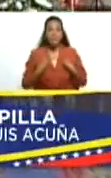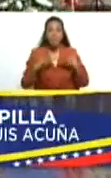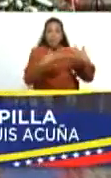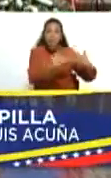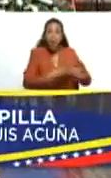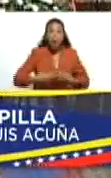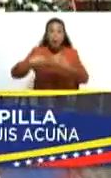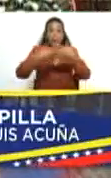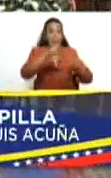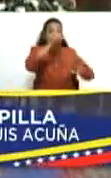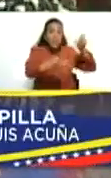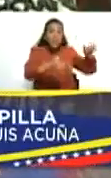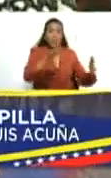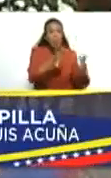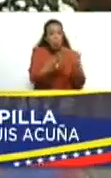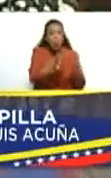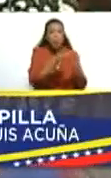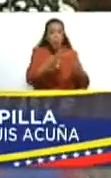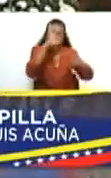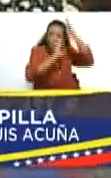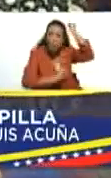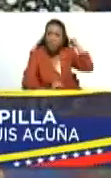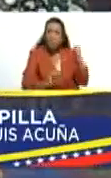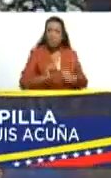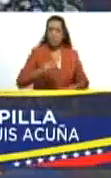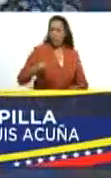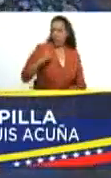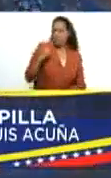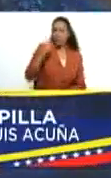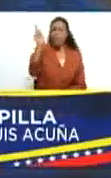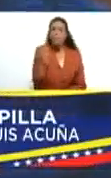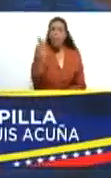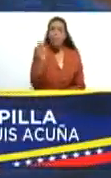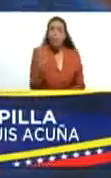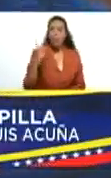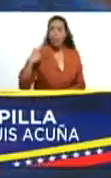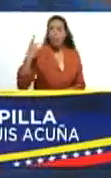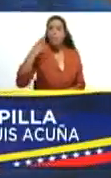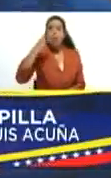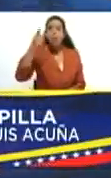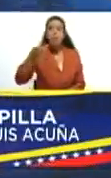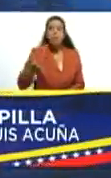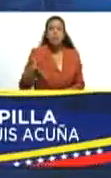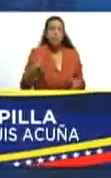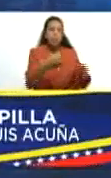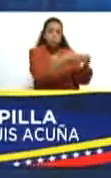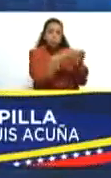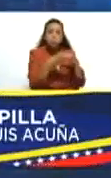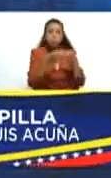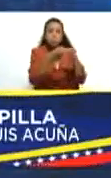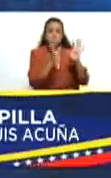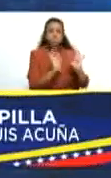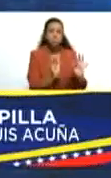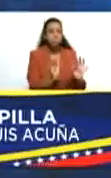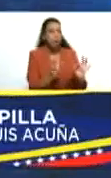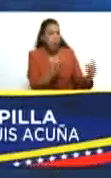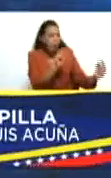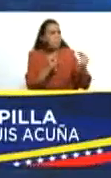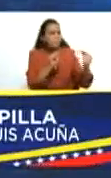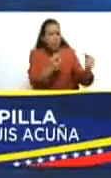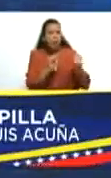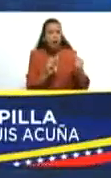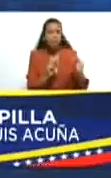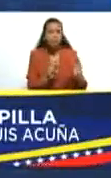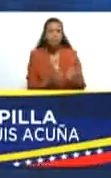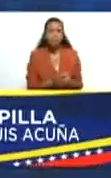Estados Unidos y los congresistas de la HON, Gregory Mitz,